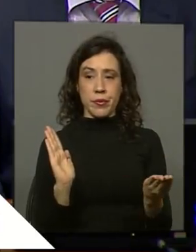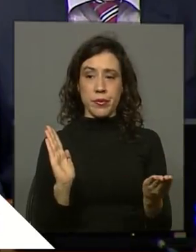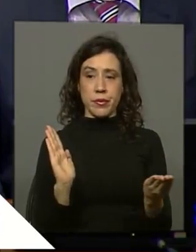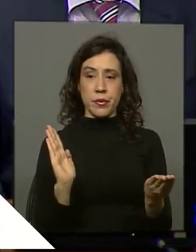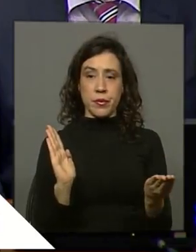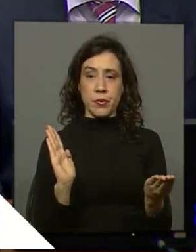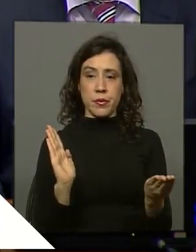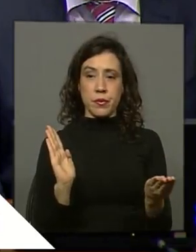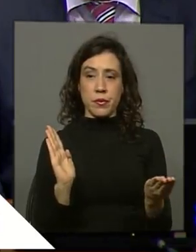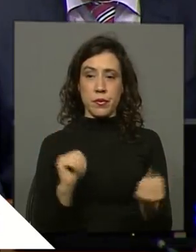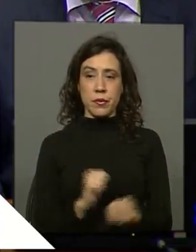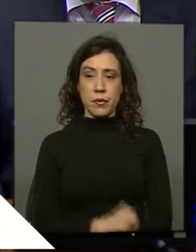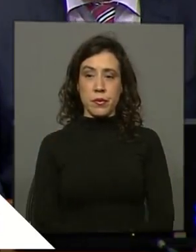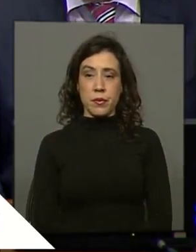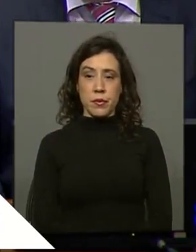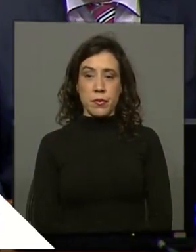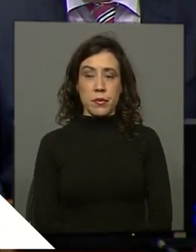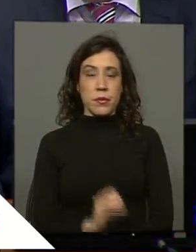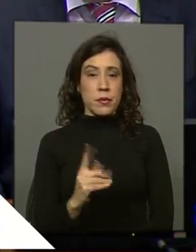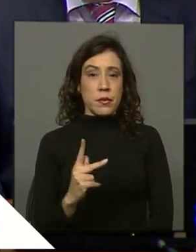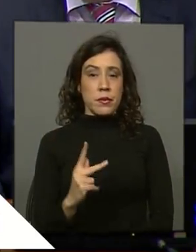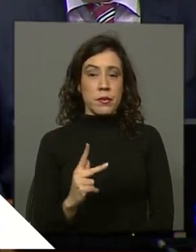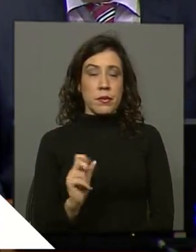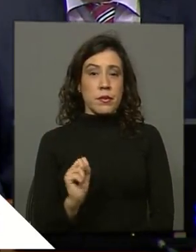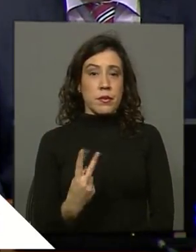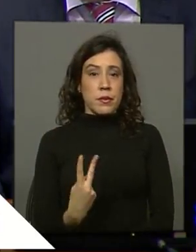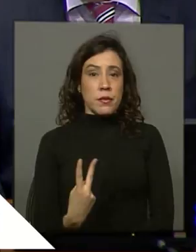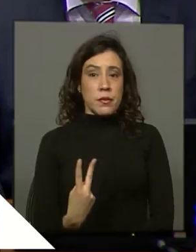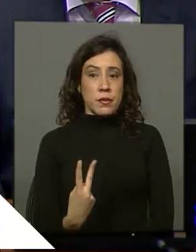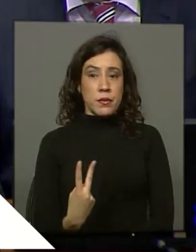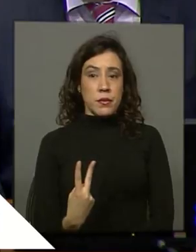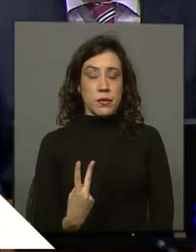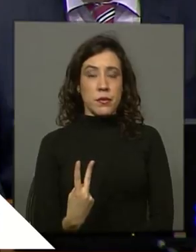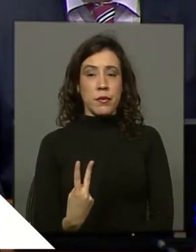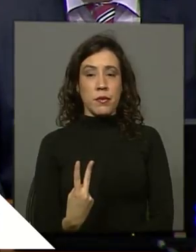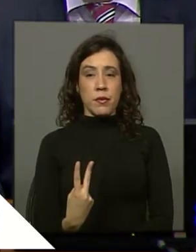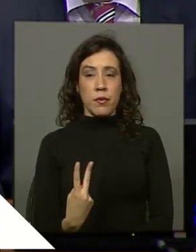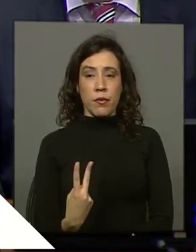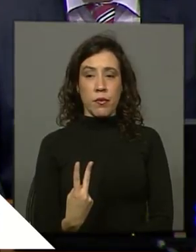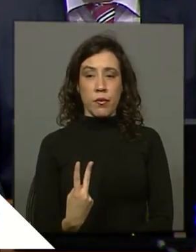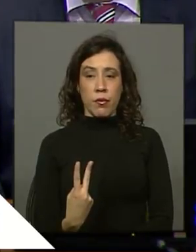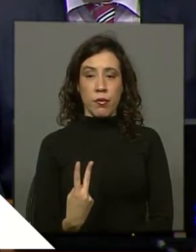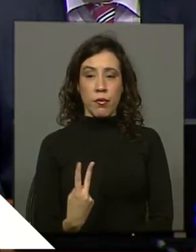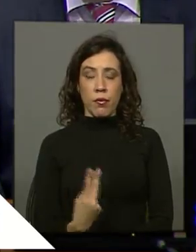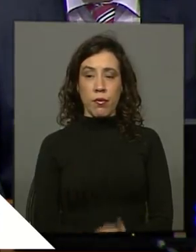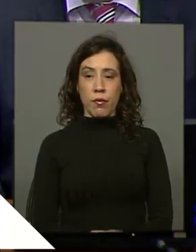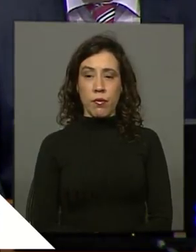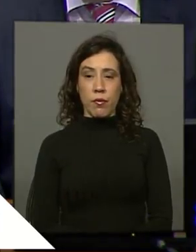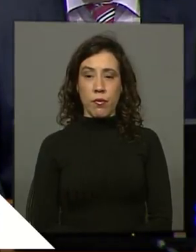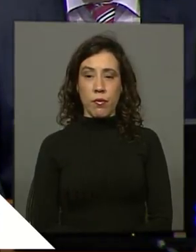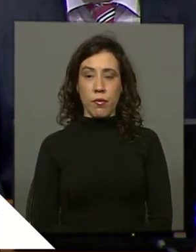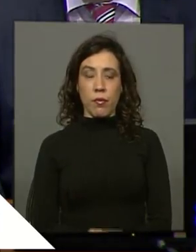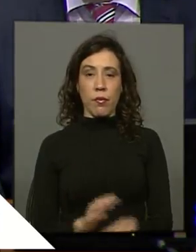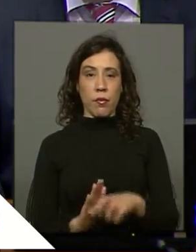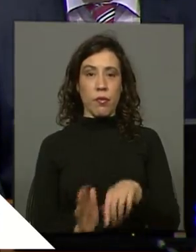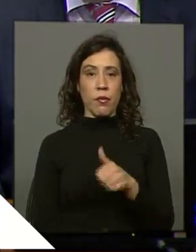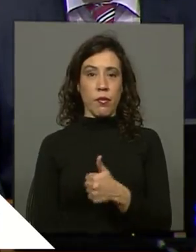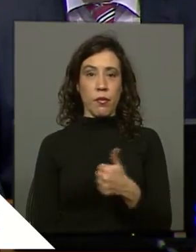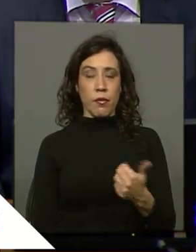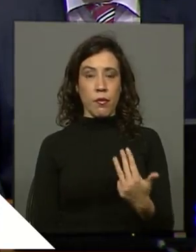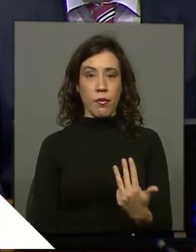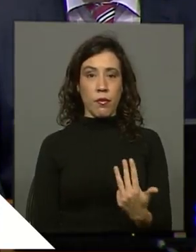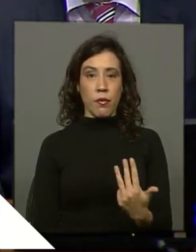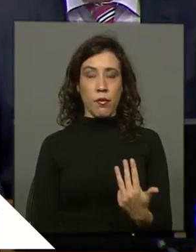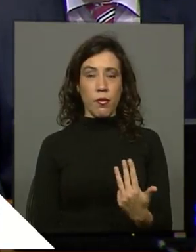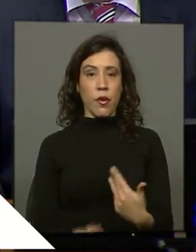hablar en contra ofrezco la palabra ok en segundo lugar corresponde tratar en la resolución 669 en